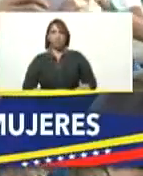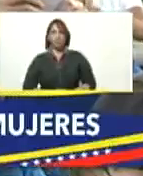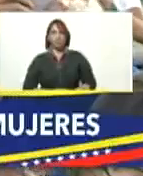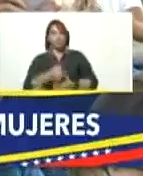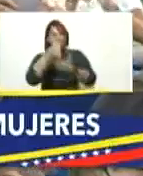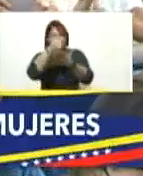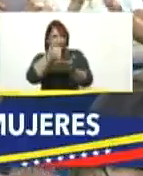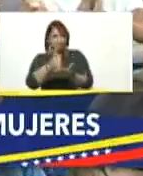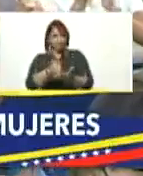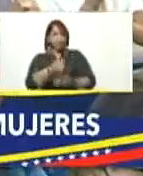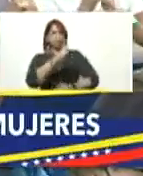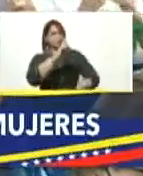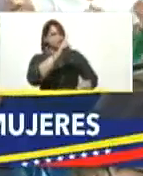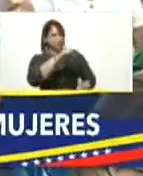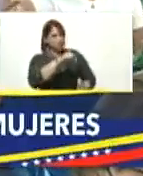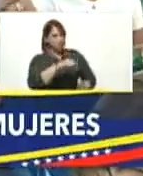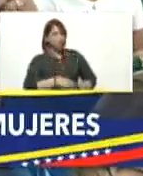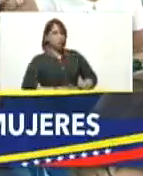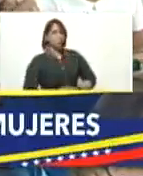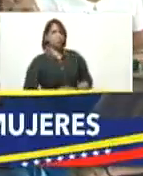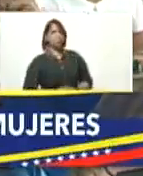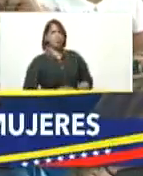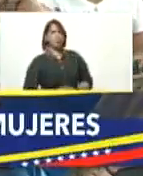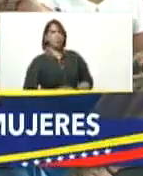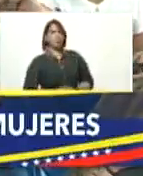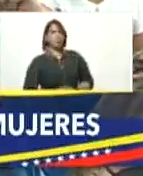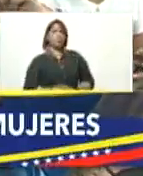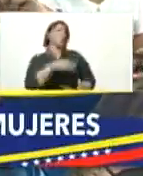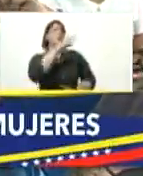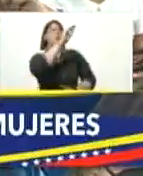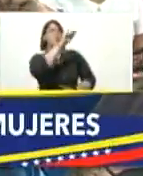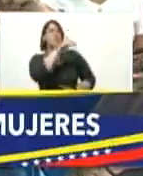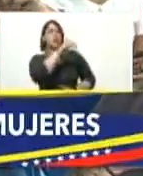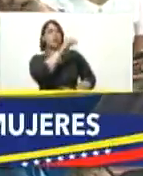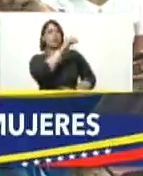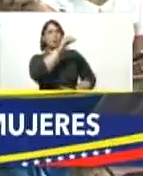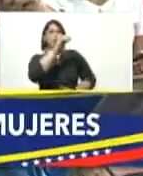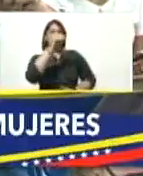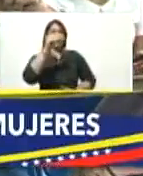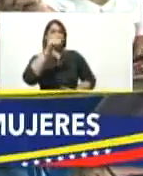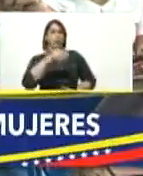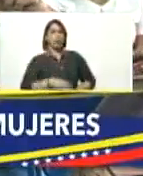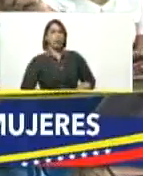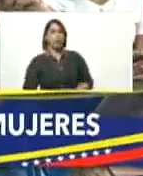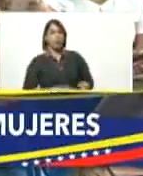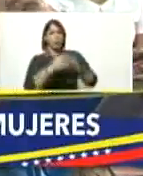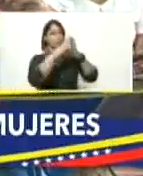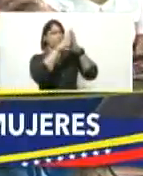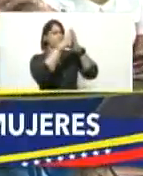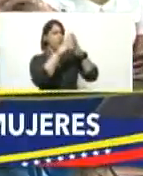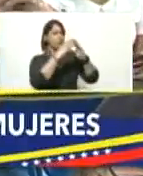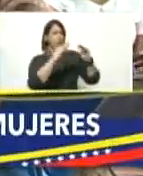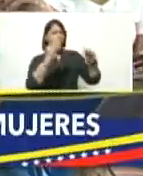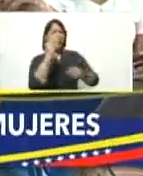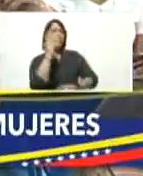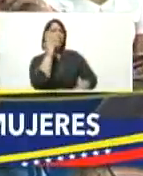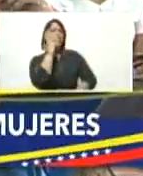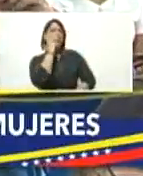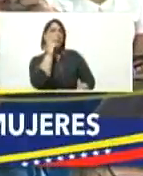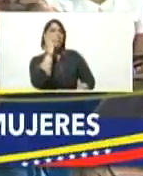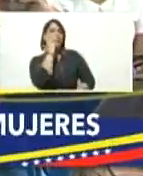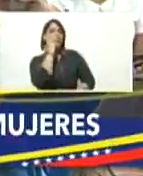Amén. Que las bendiciones de todas las madres y